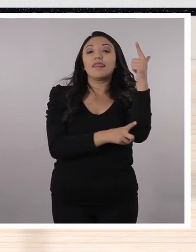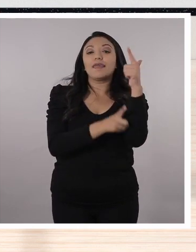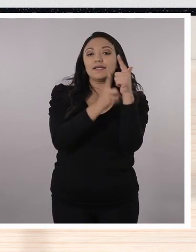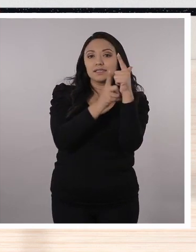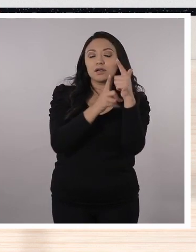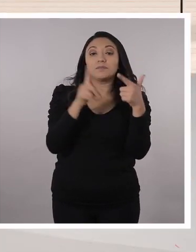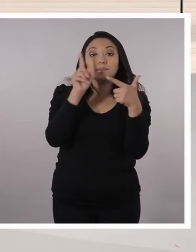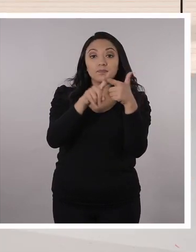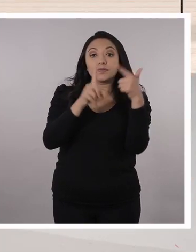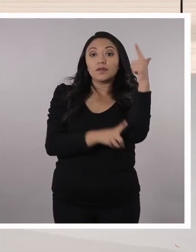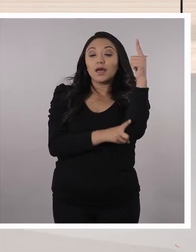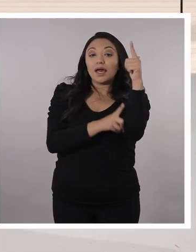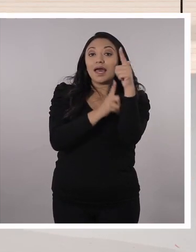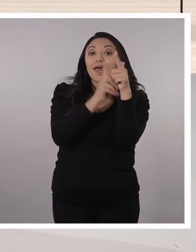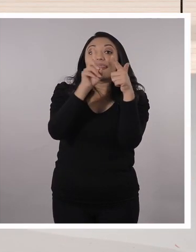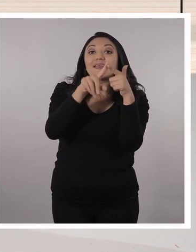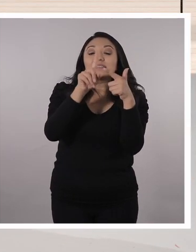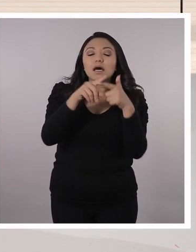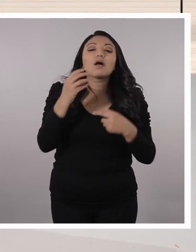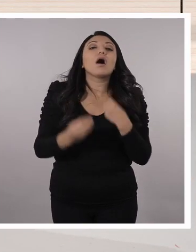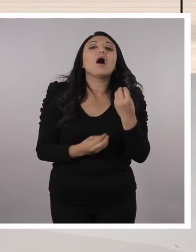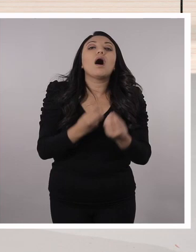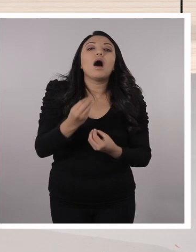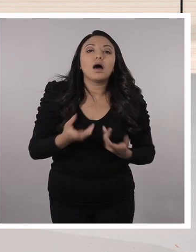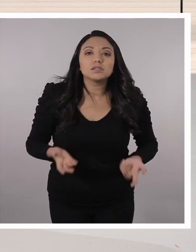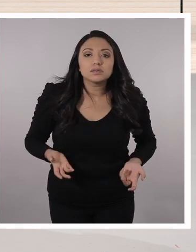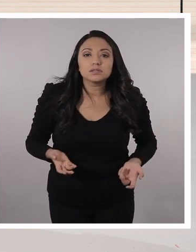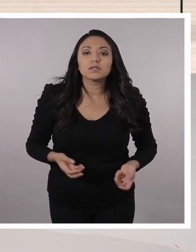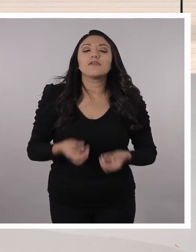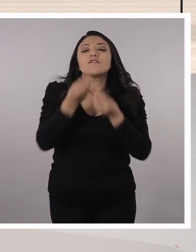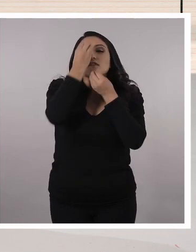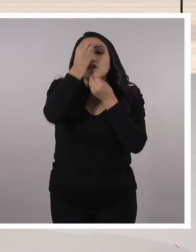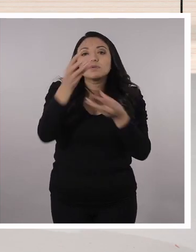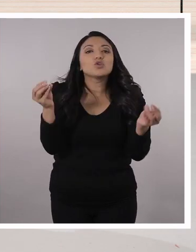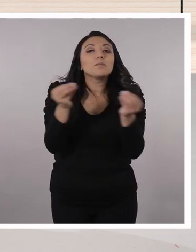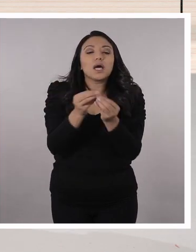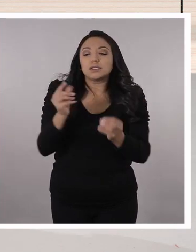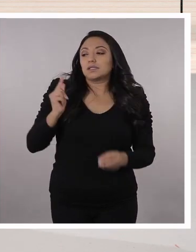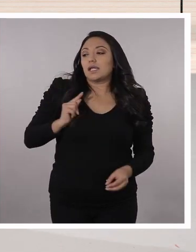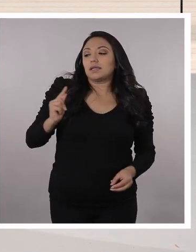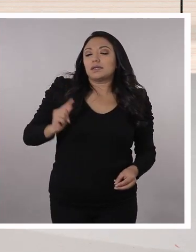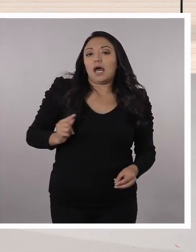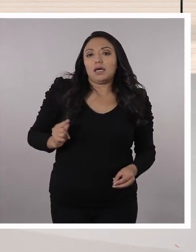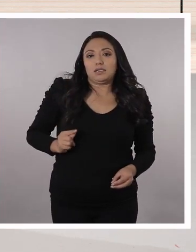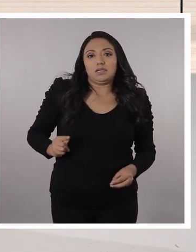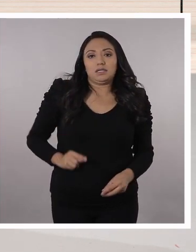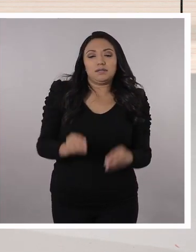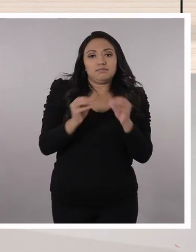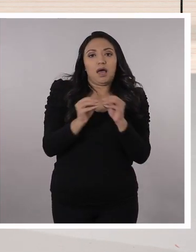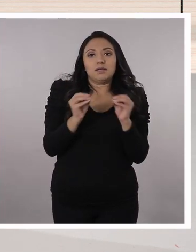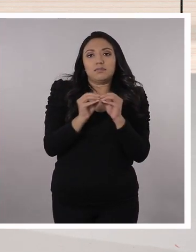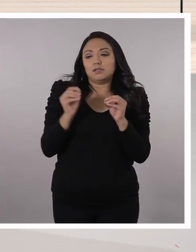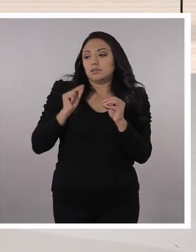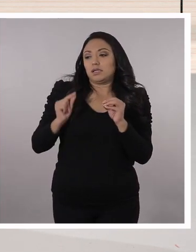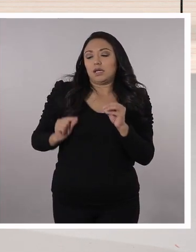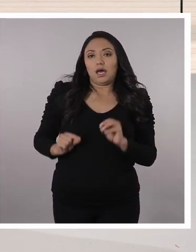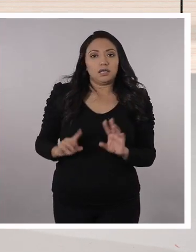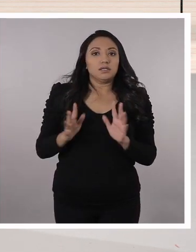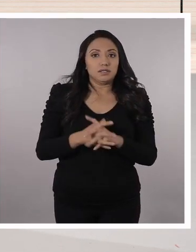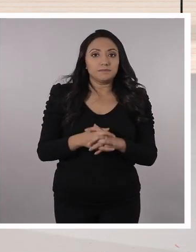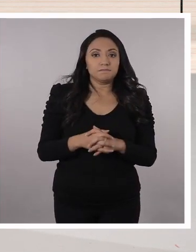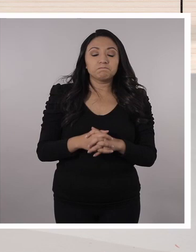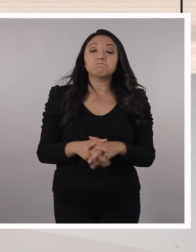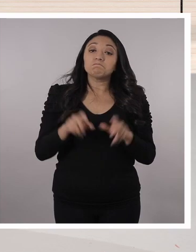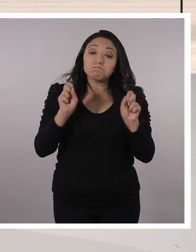desarrollo. En el desarrollo vamos a extender información sobre ese concepto que introducimos en el primer